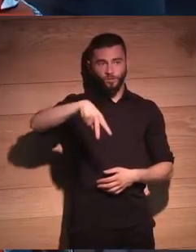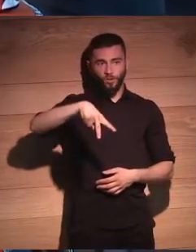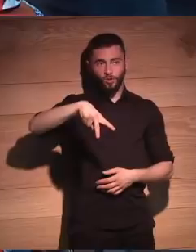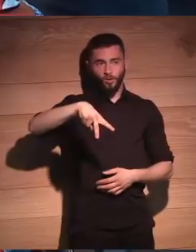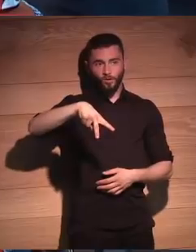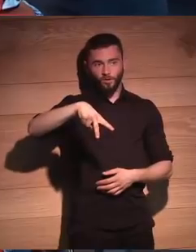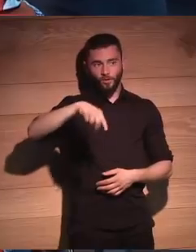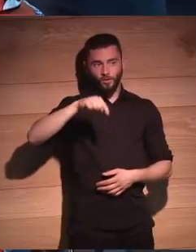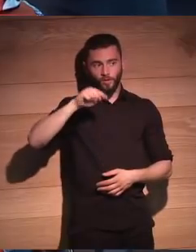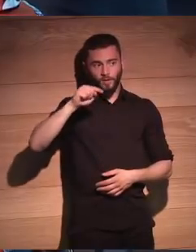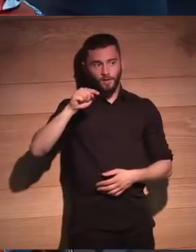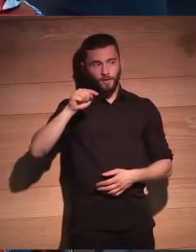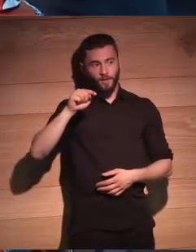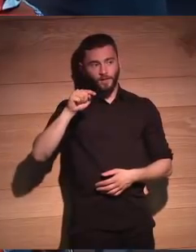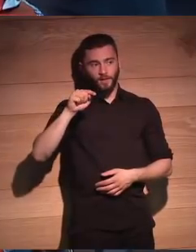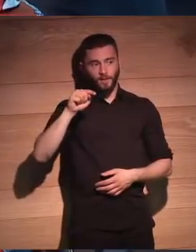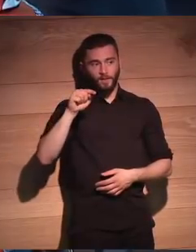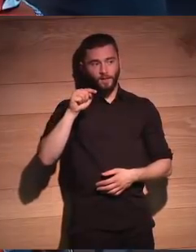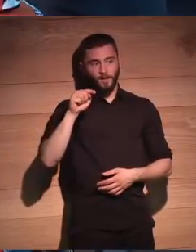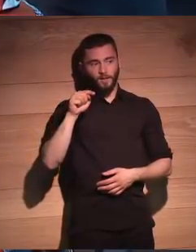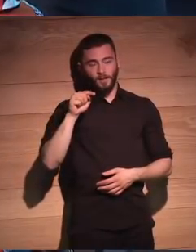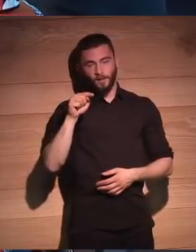está dotado de una sensualidad